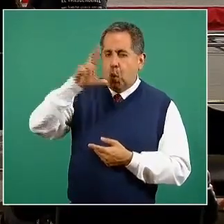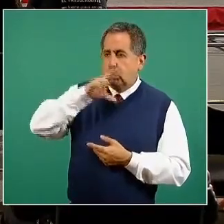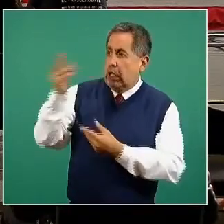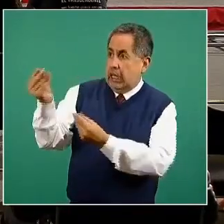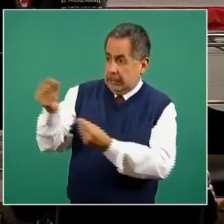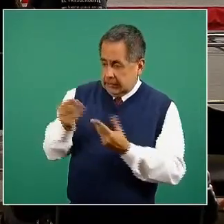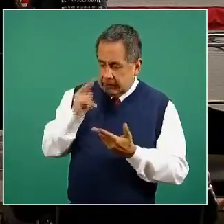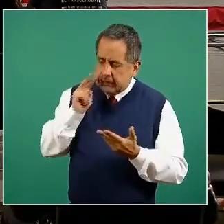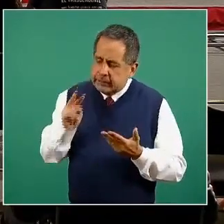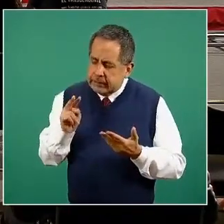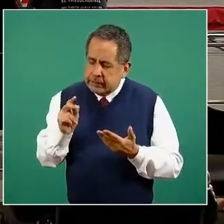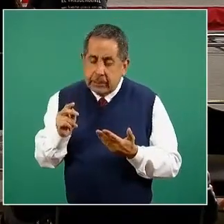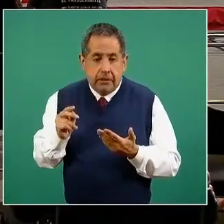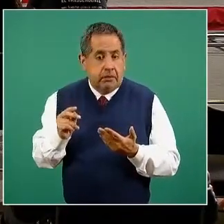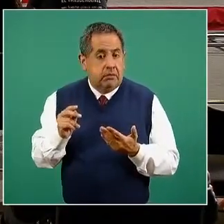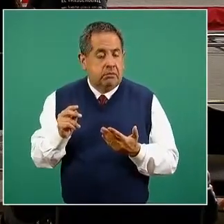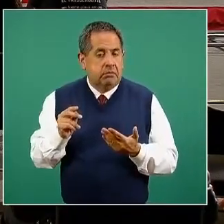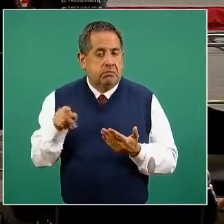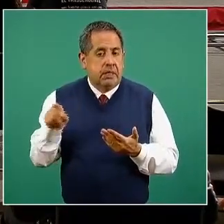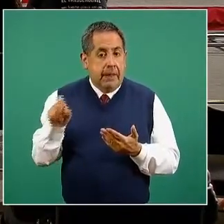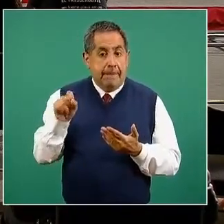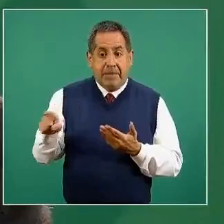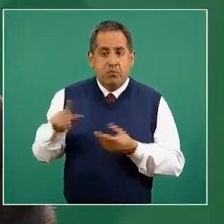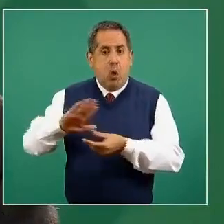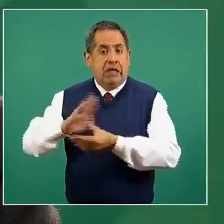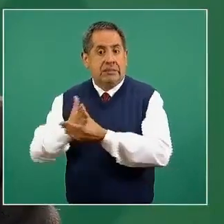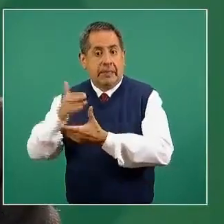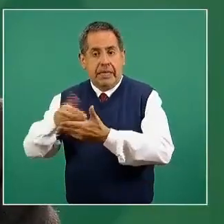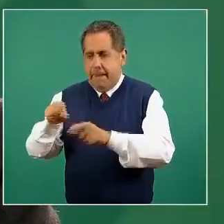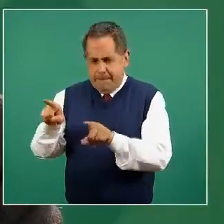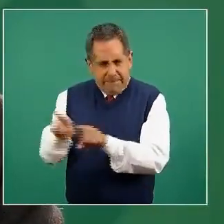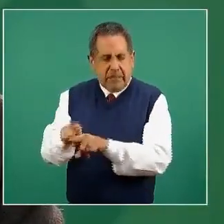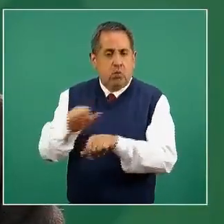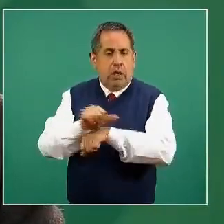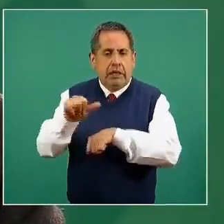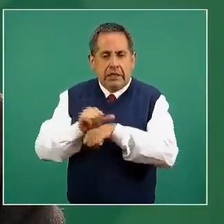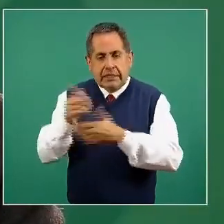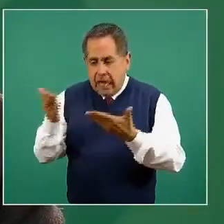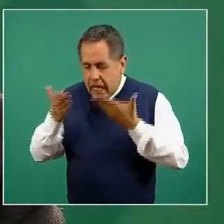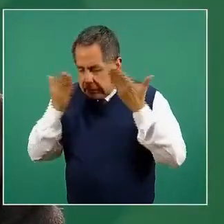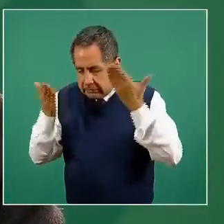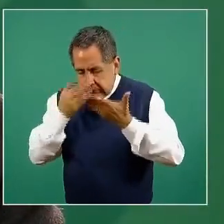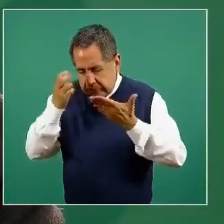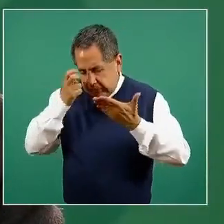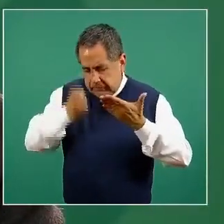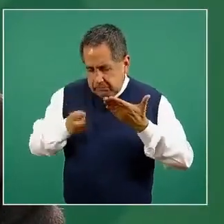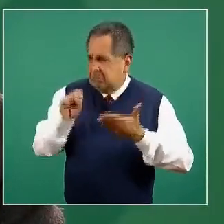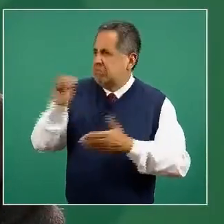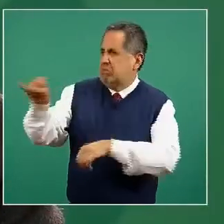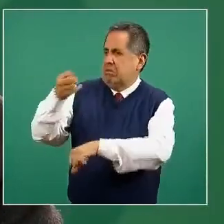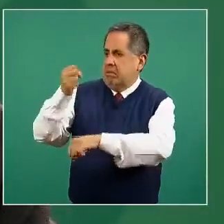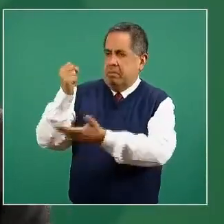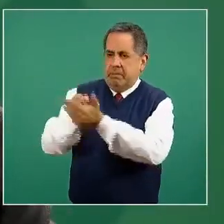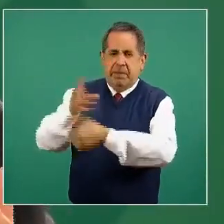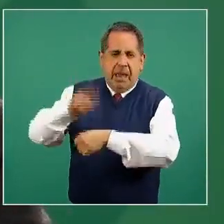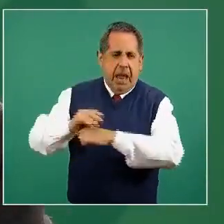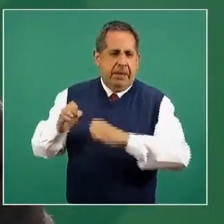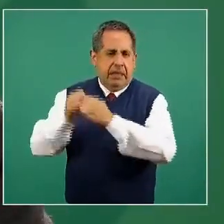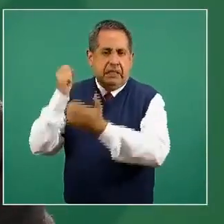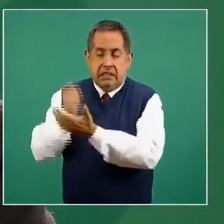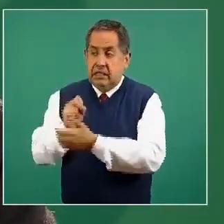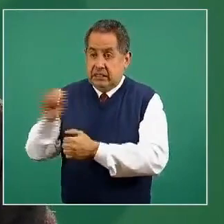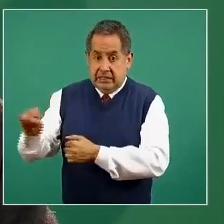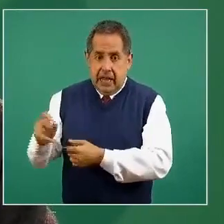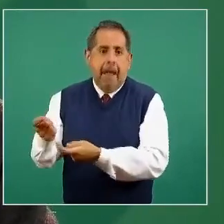Directa, que fue el mismo expediente que utilizó Argentina para hacer su autorización de uso de emergencia, fue